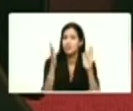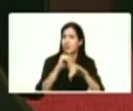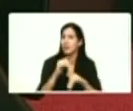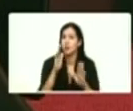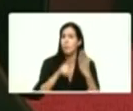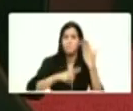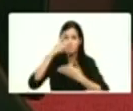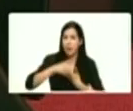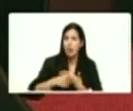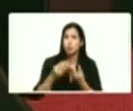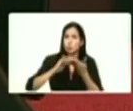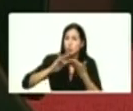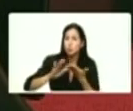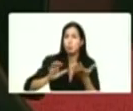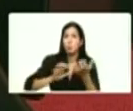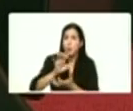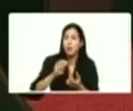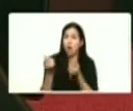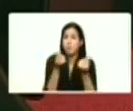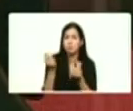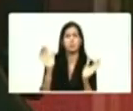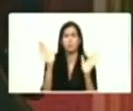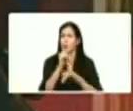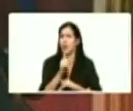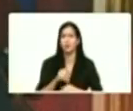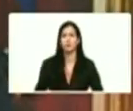para nada de lo económico de este país